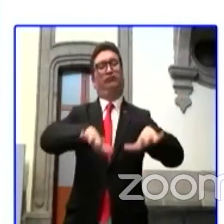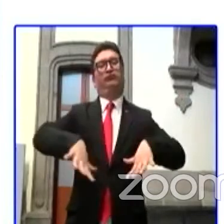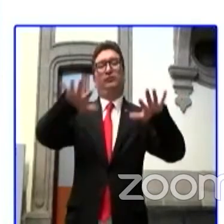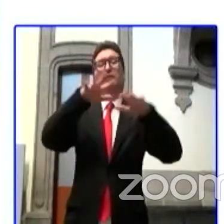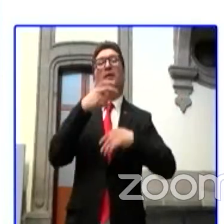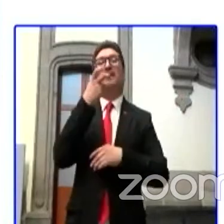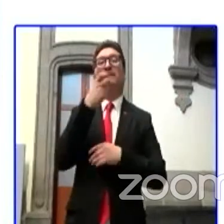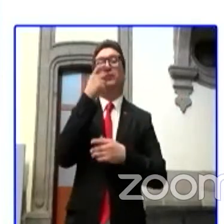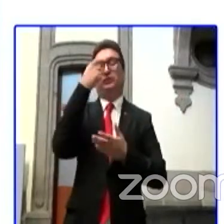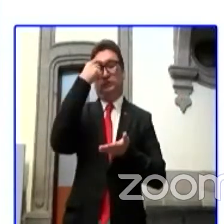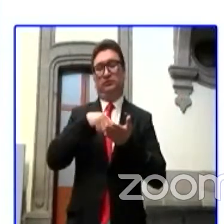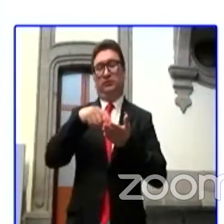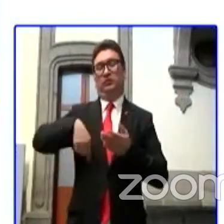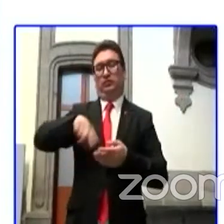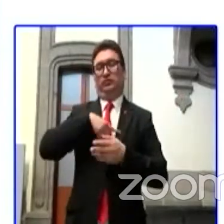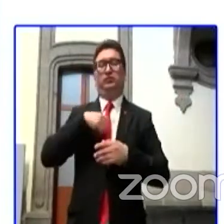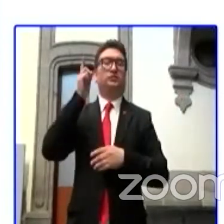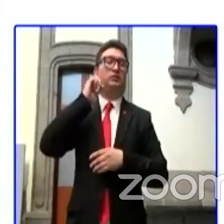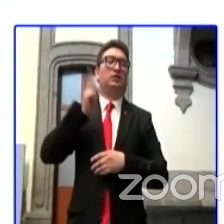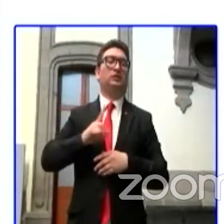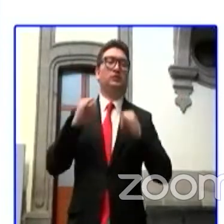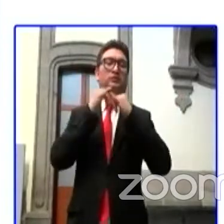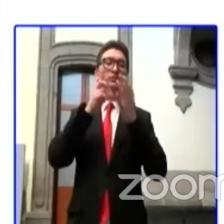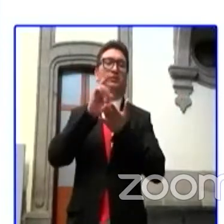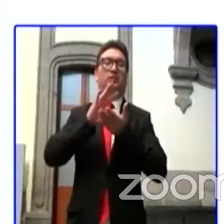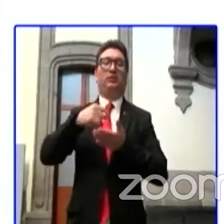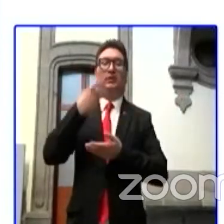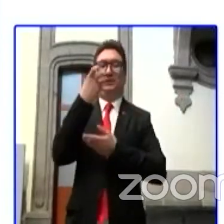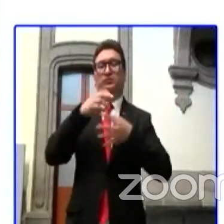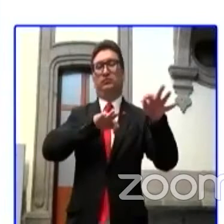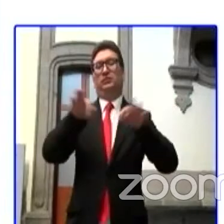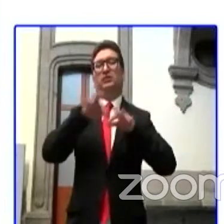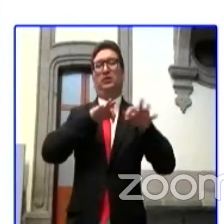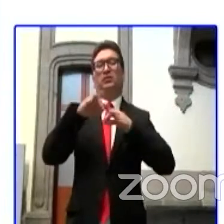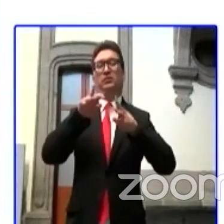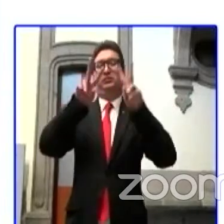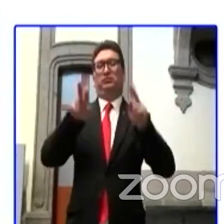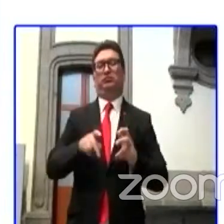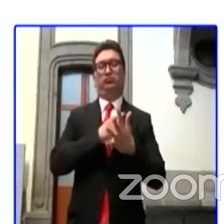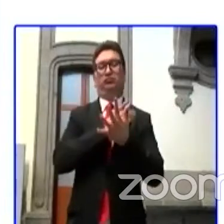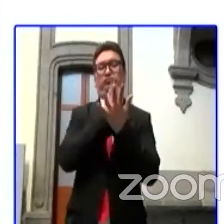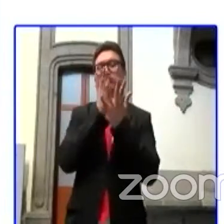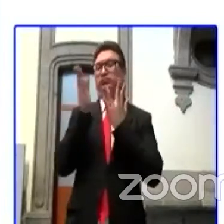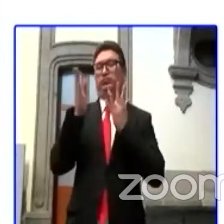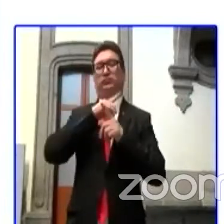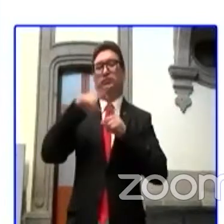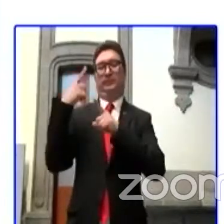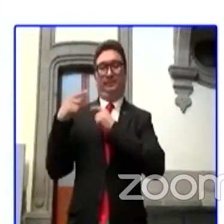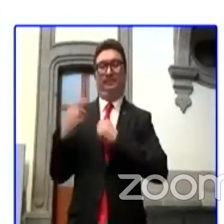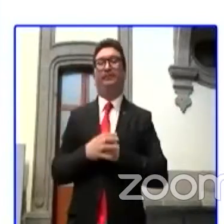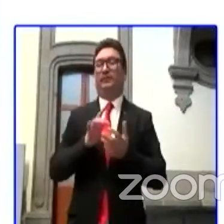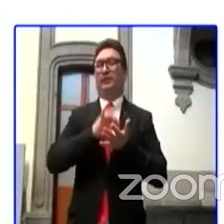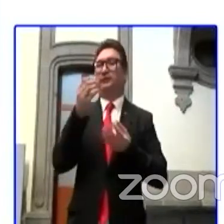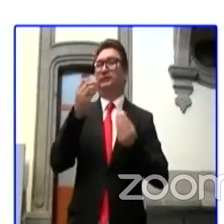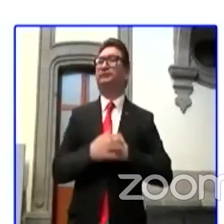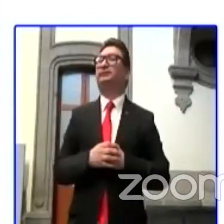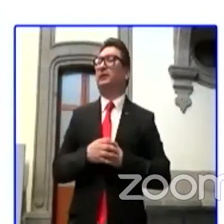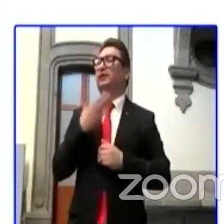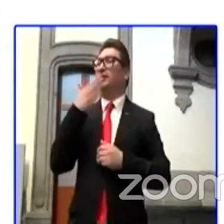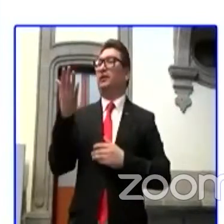trabajo del Instituto de Zacatecas que trabajemos de manera transversal. Muchas gracias. Excelente. Muchísimas gracias.